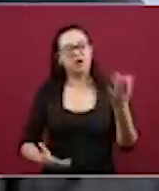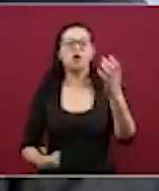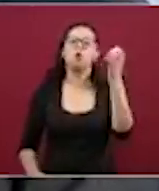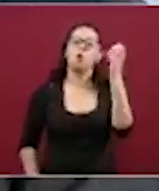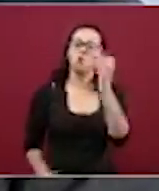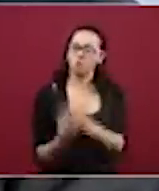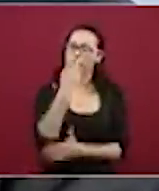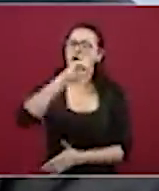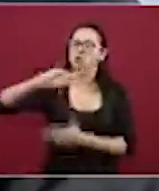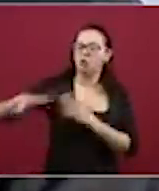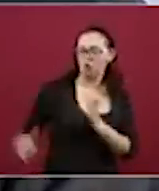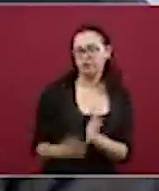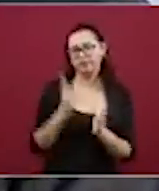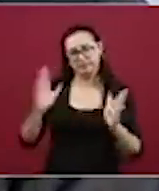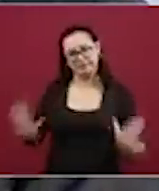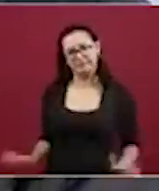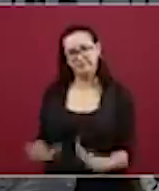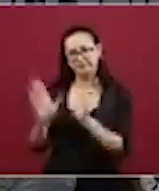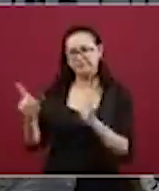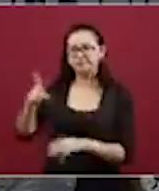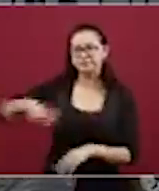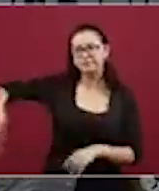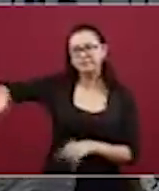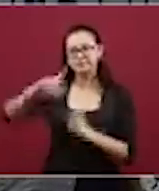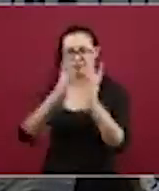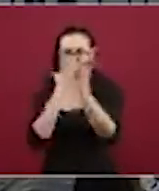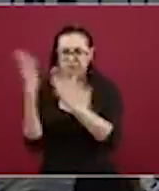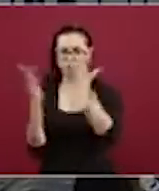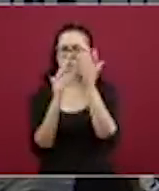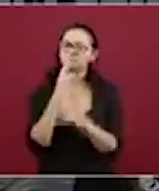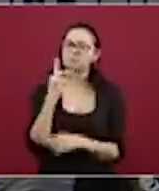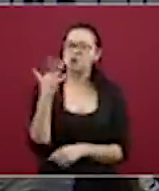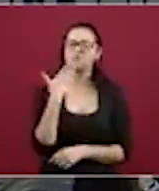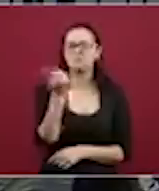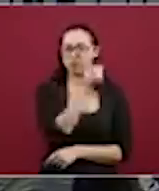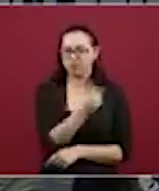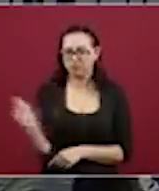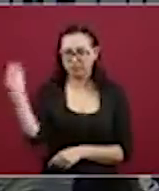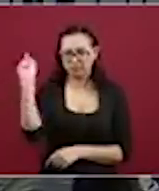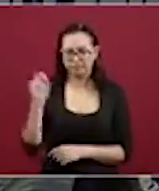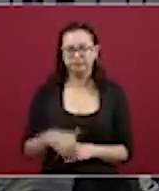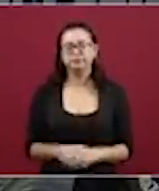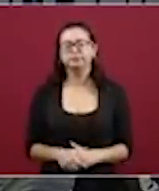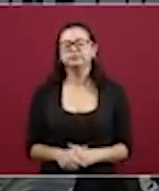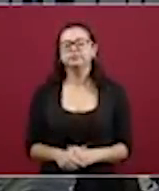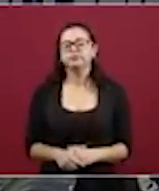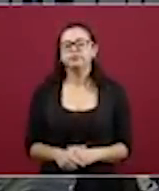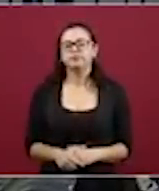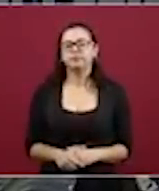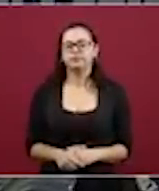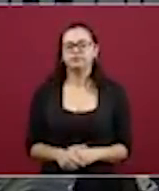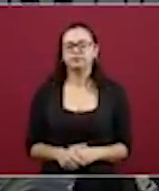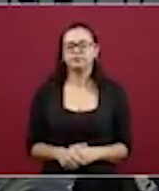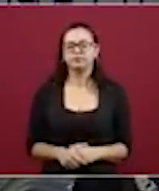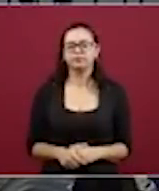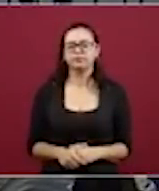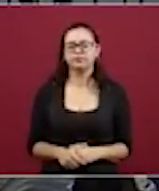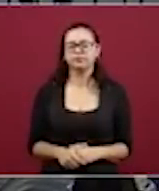En el caso de la búsqueda de una educación de excelencia, esta se define como el mejoramiento